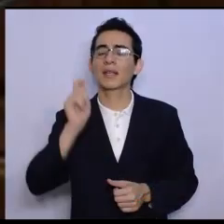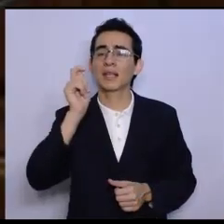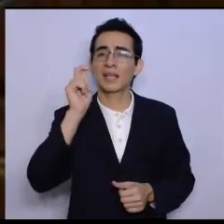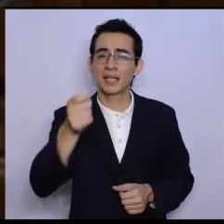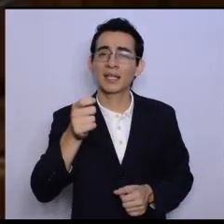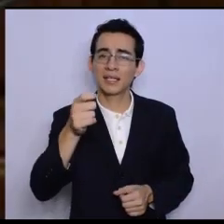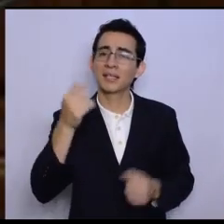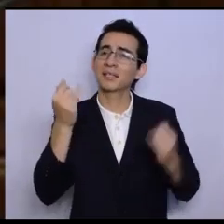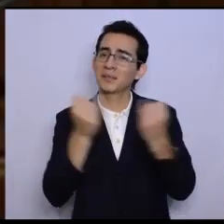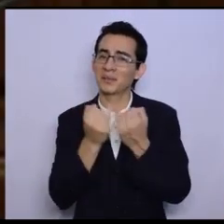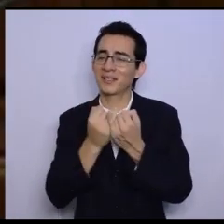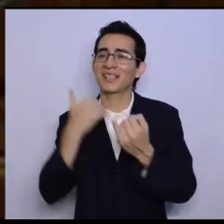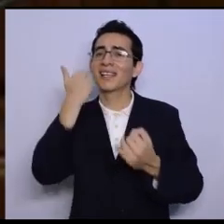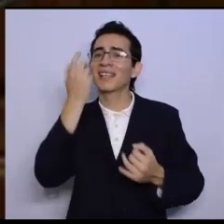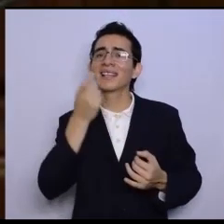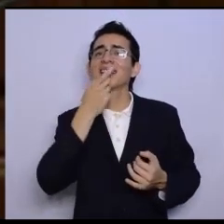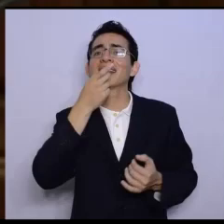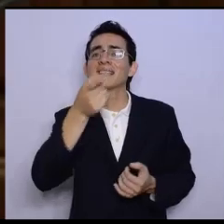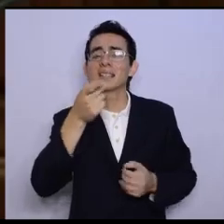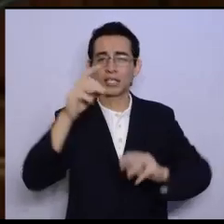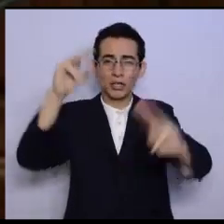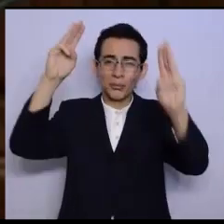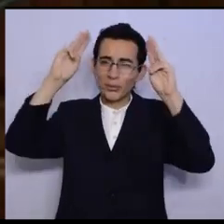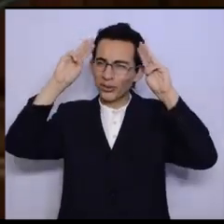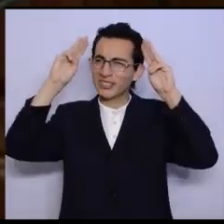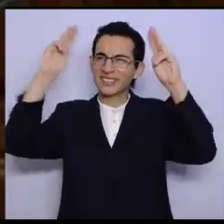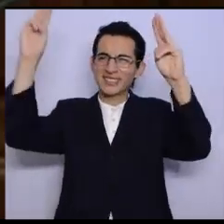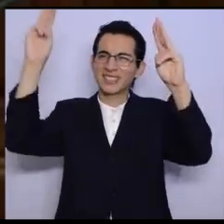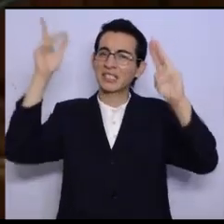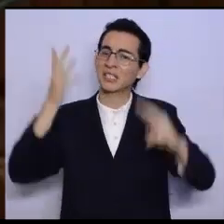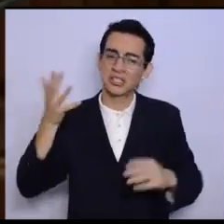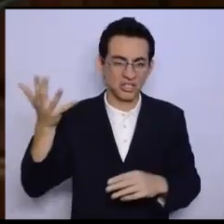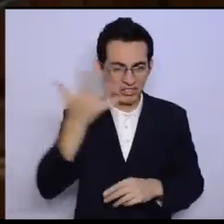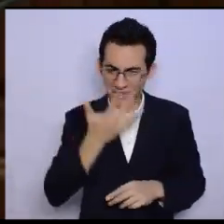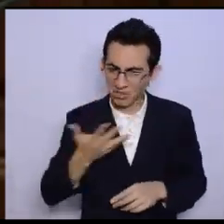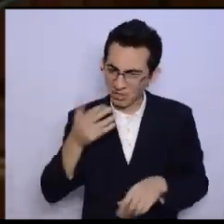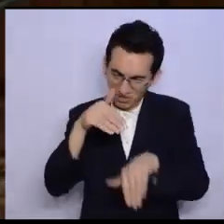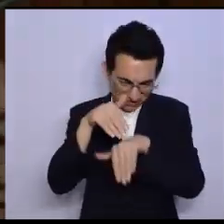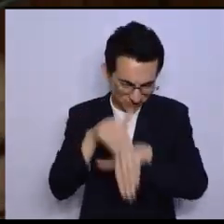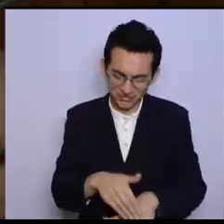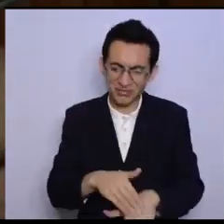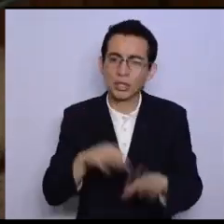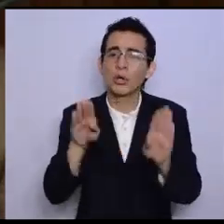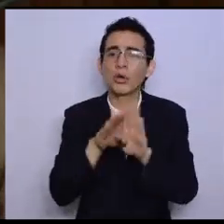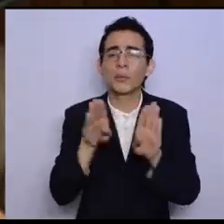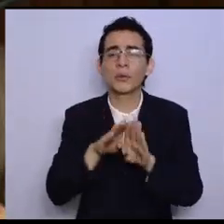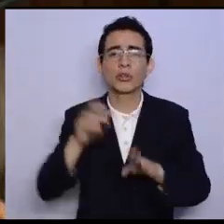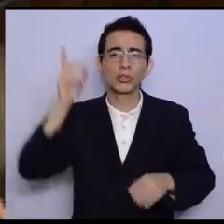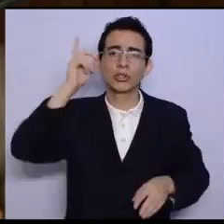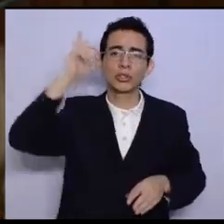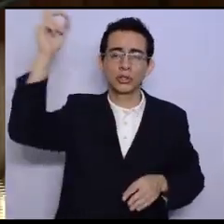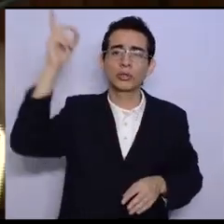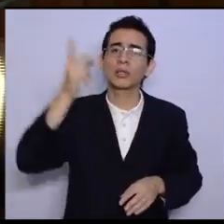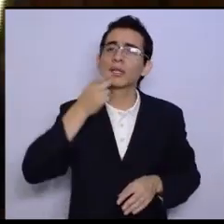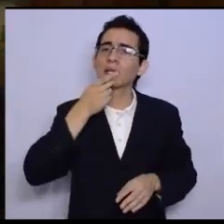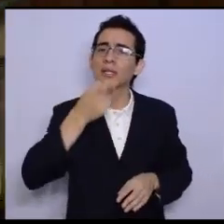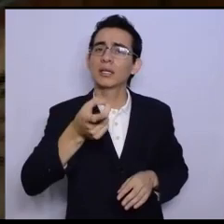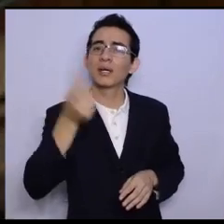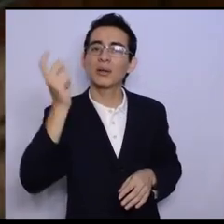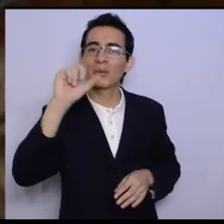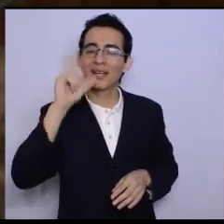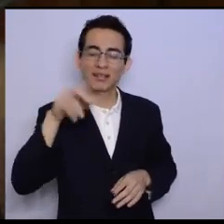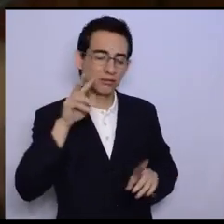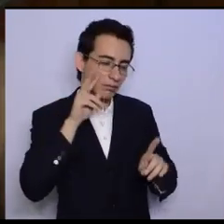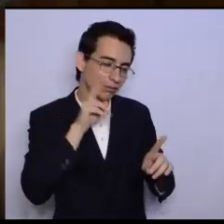aquí lo que quiero resaltar es que Moisés hizo todo conforme a lo que Dios le dijo cuando se le mostró